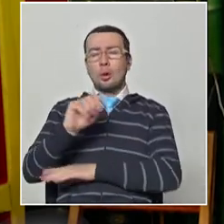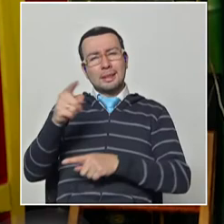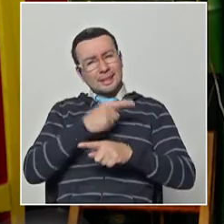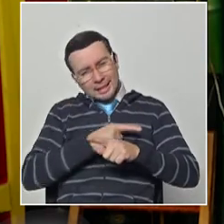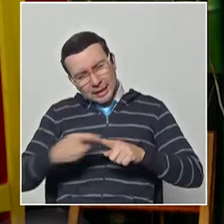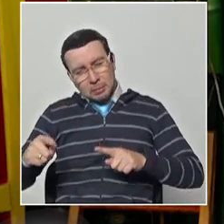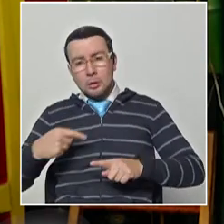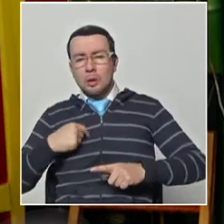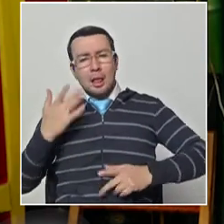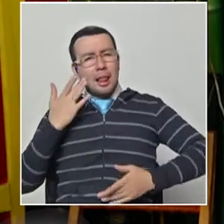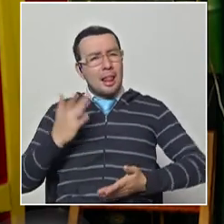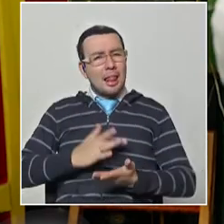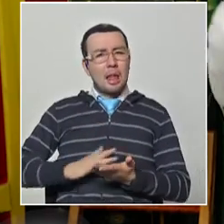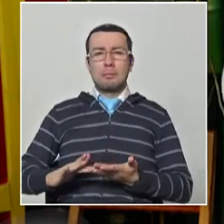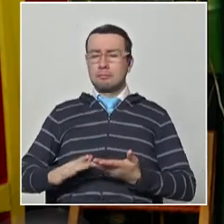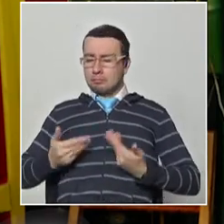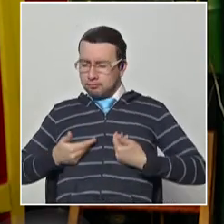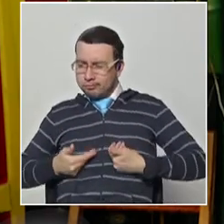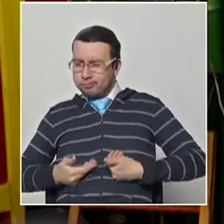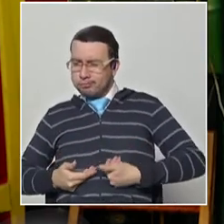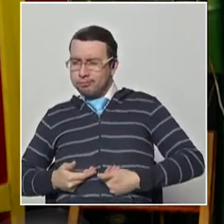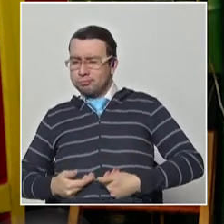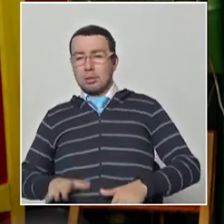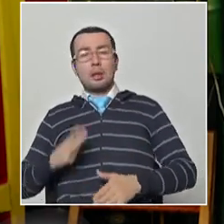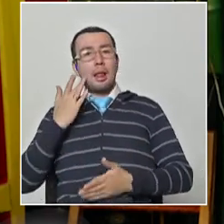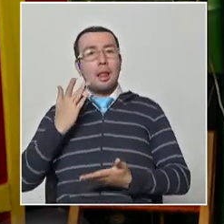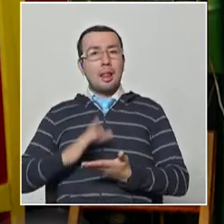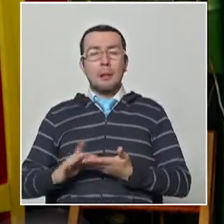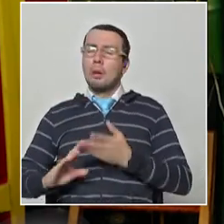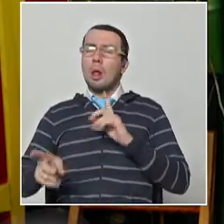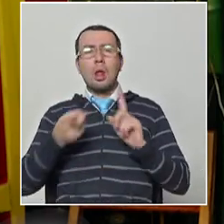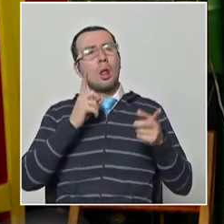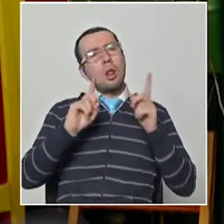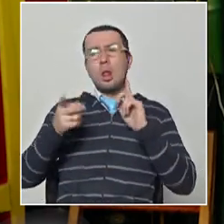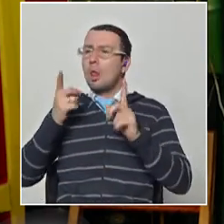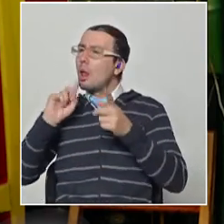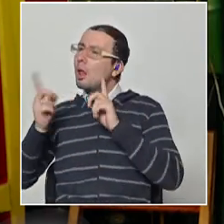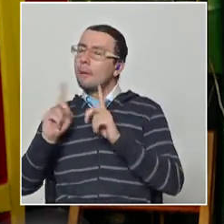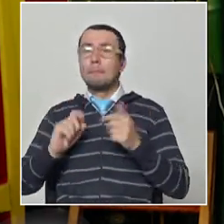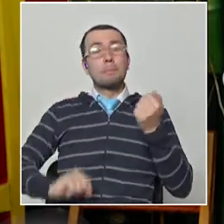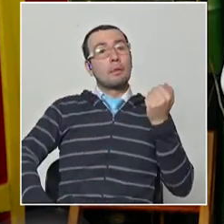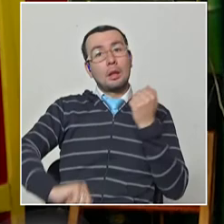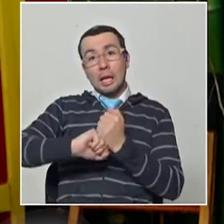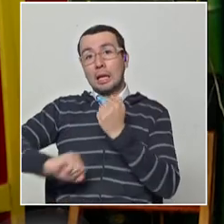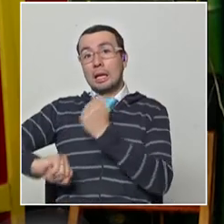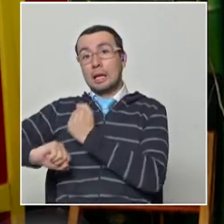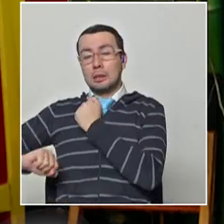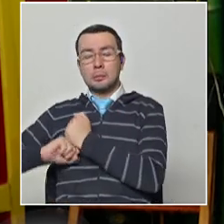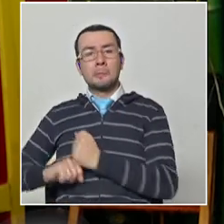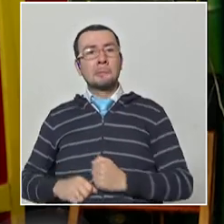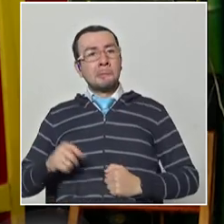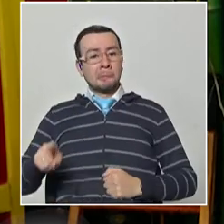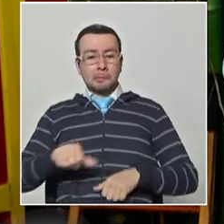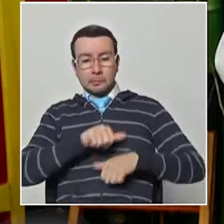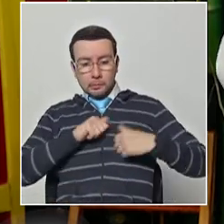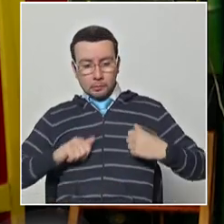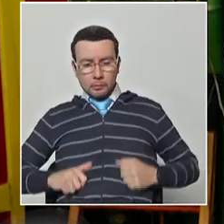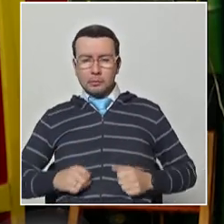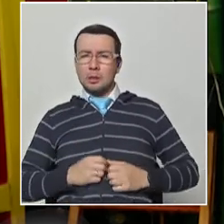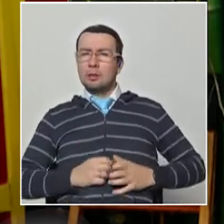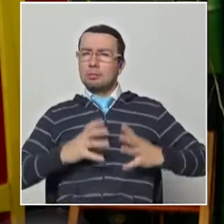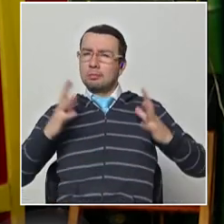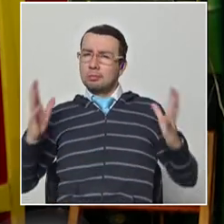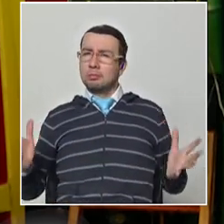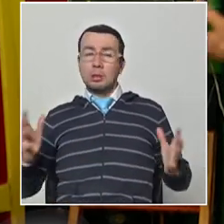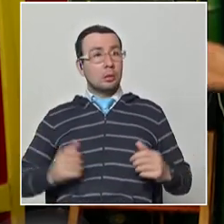mí desintoxicarme tener la oportunidad de dialogar con tantas personas que nos pueden aportar hay que abrir el corazón una mente que no